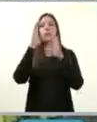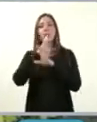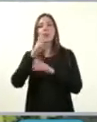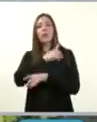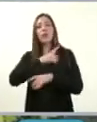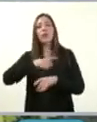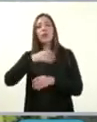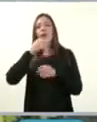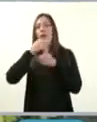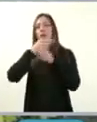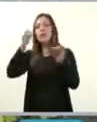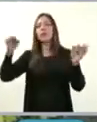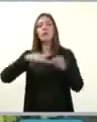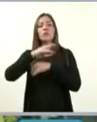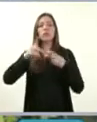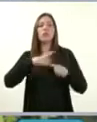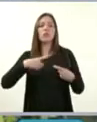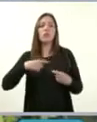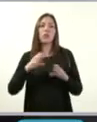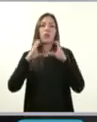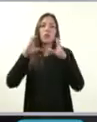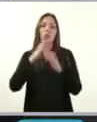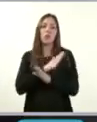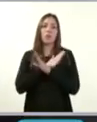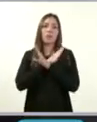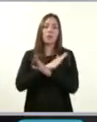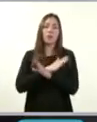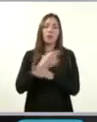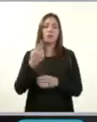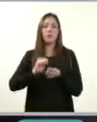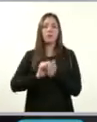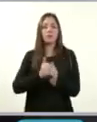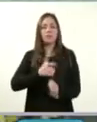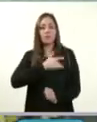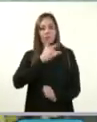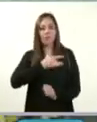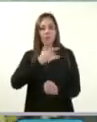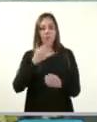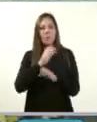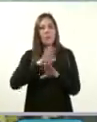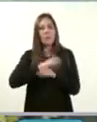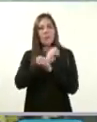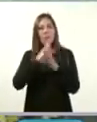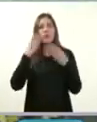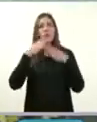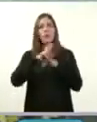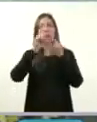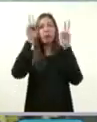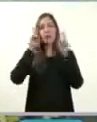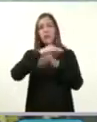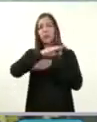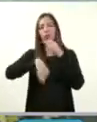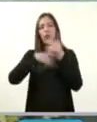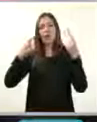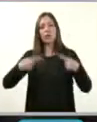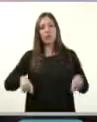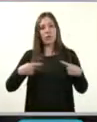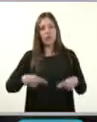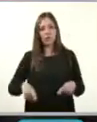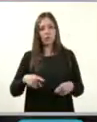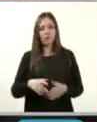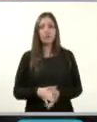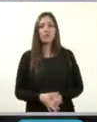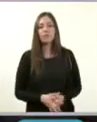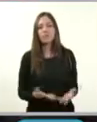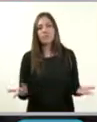público en general, porque nuestro objetivo es la prevención y la concientización de este tema a todo el público en general. Por supuesto, pues